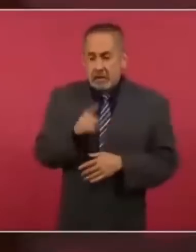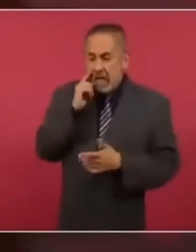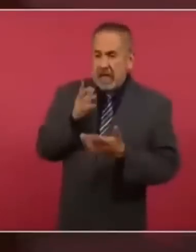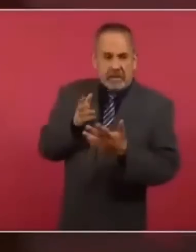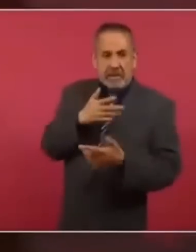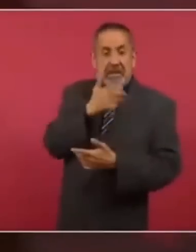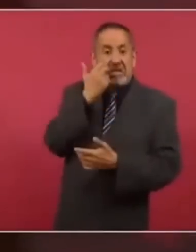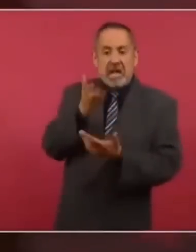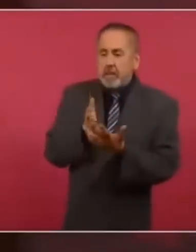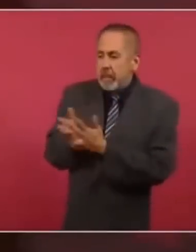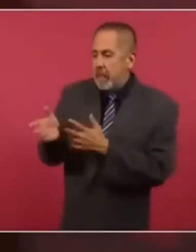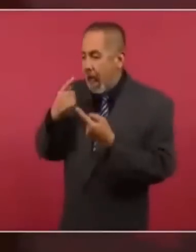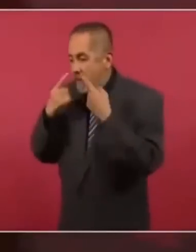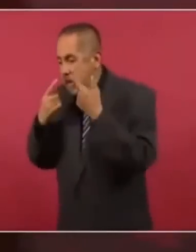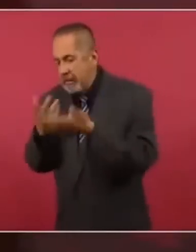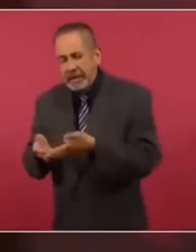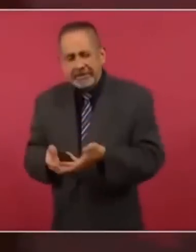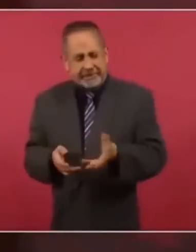invadir,